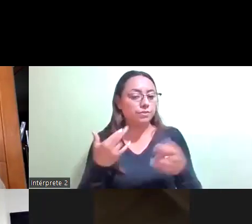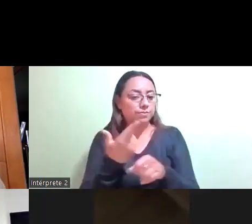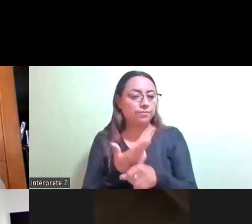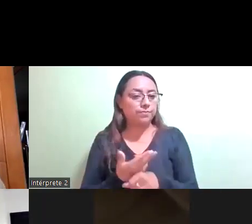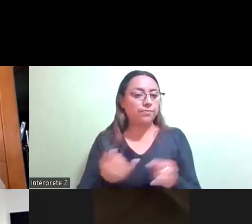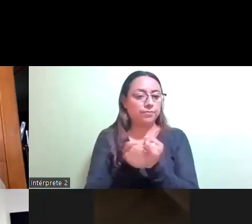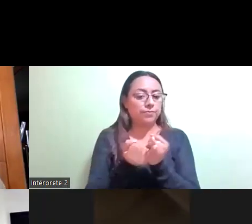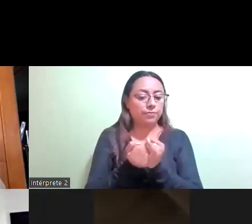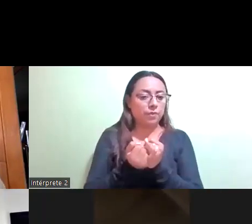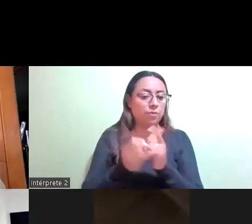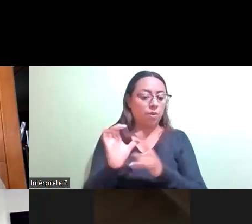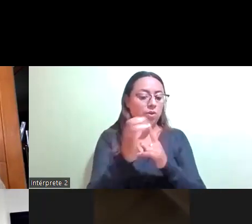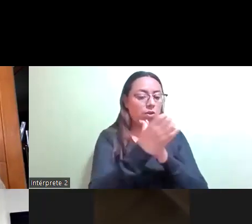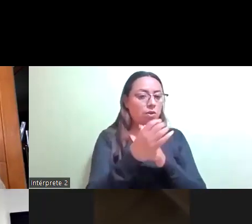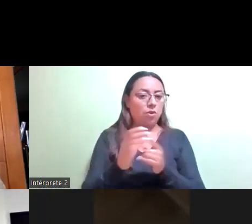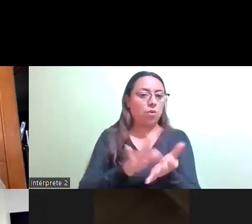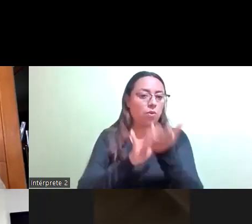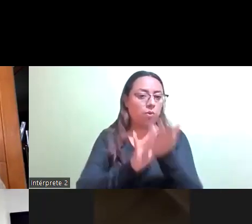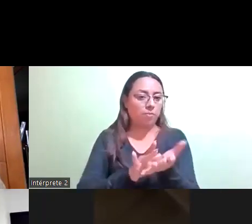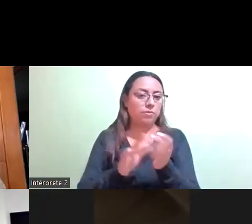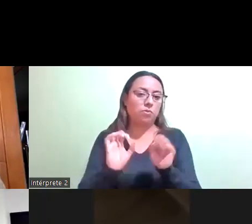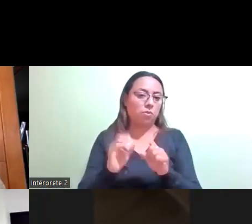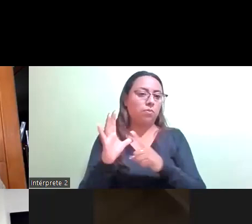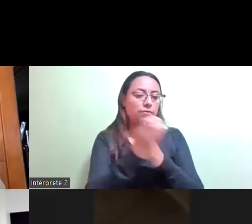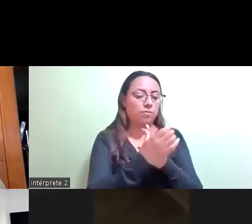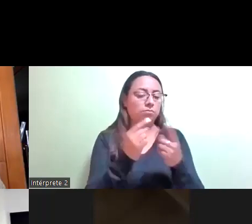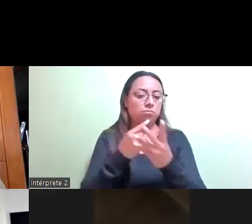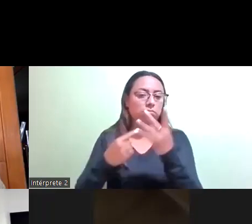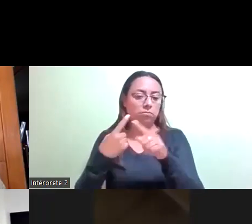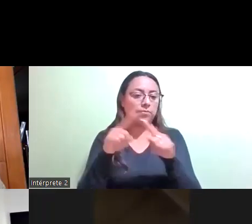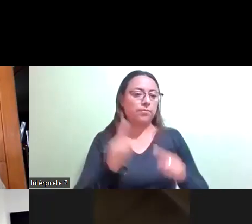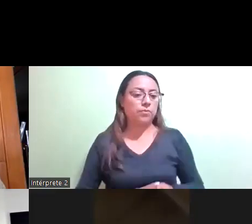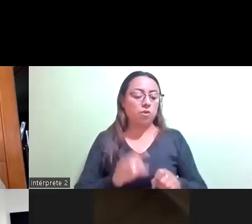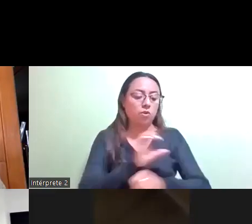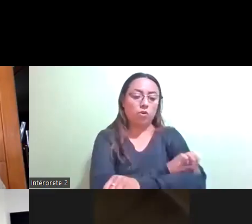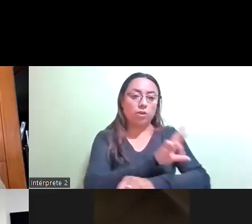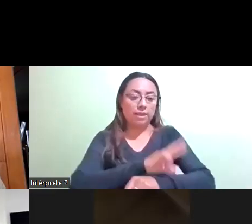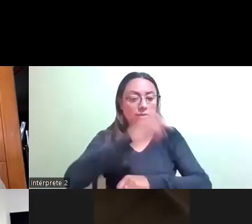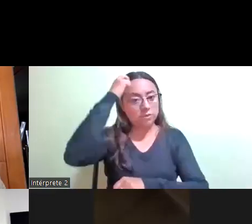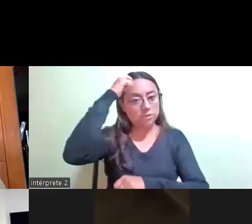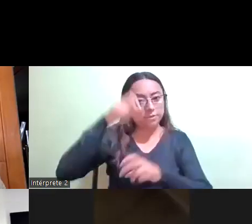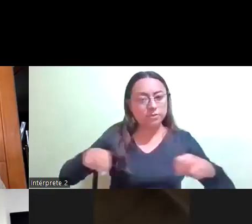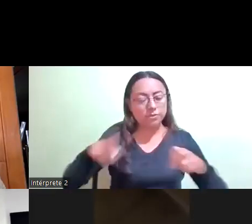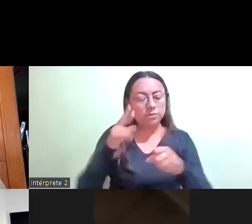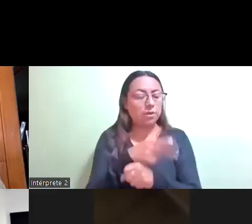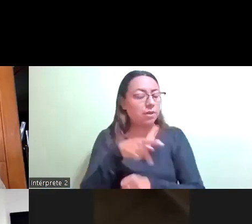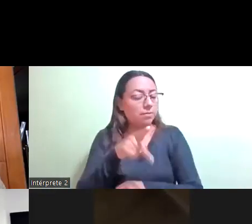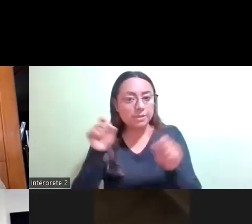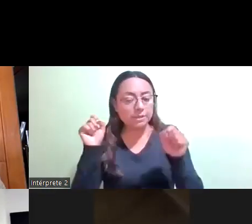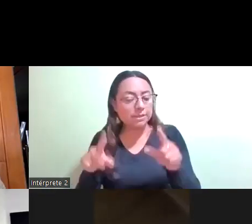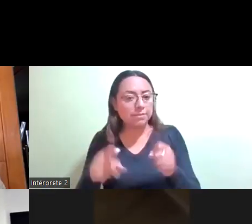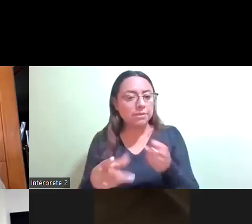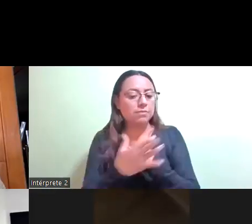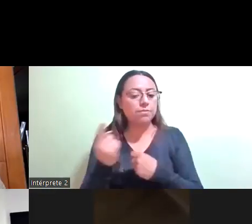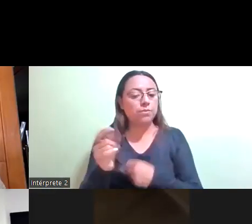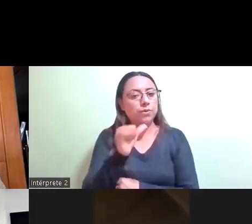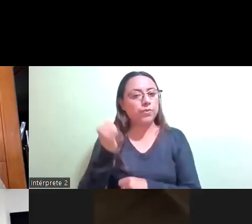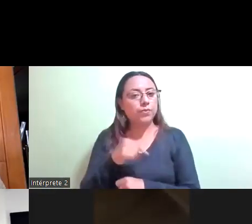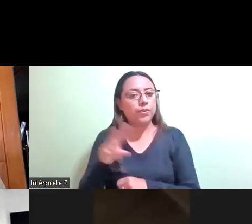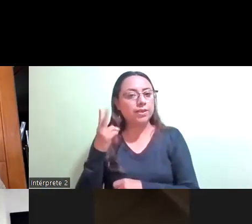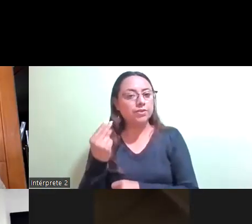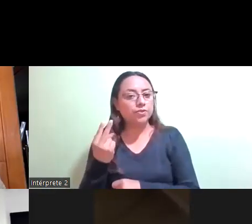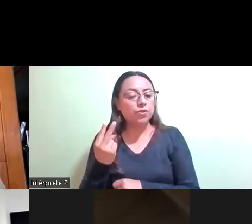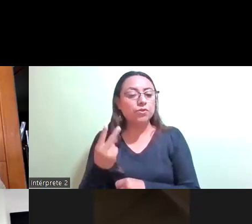Comisiones y Comités y a la Coordinación de Servicios Parlamentarios. Sin embargo, es la misma instancia, porque las otras 2 dependen de esta